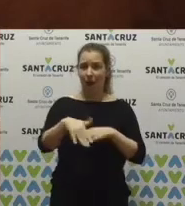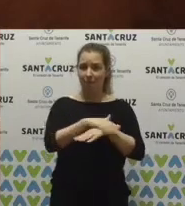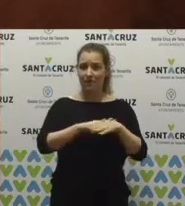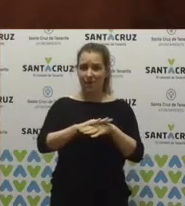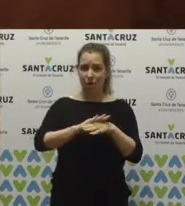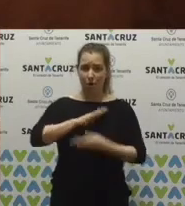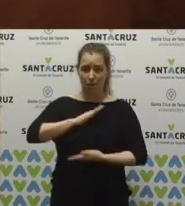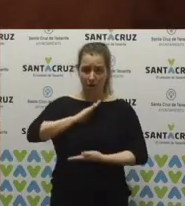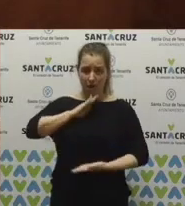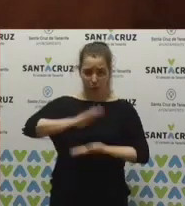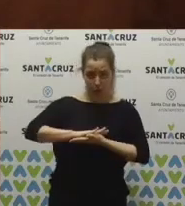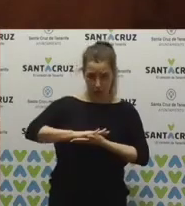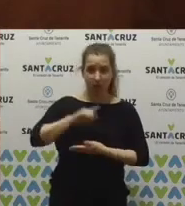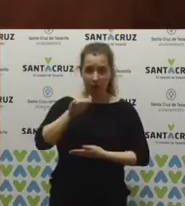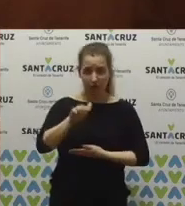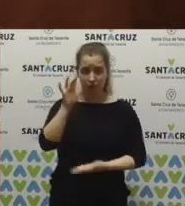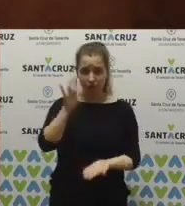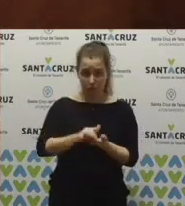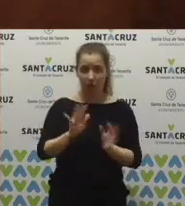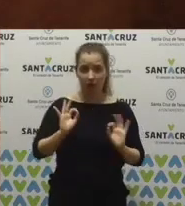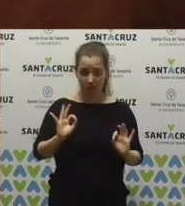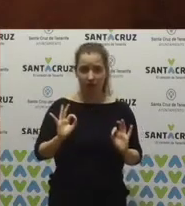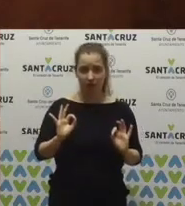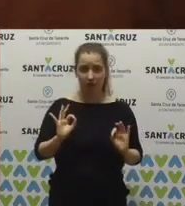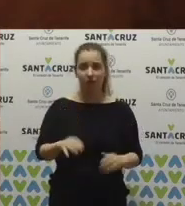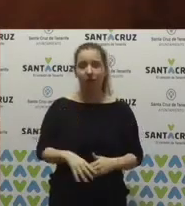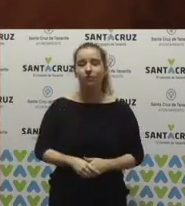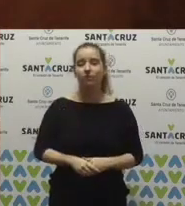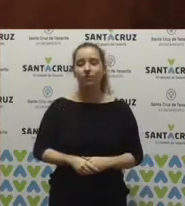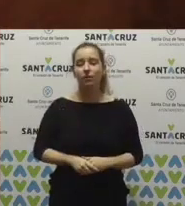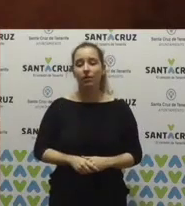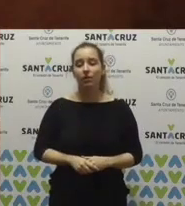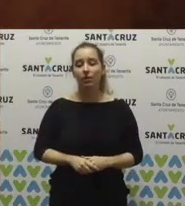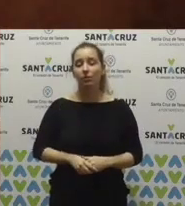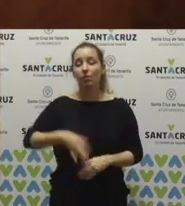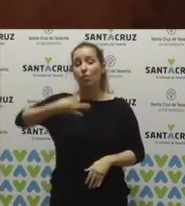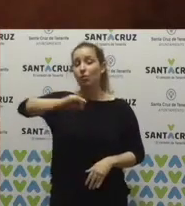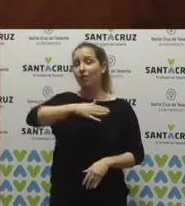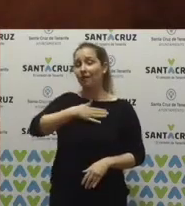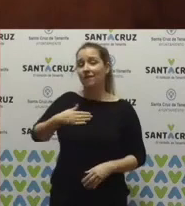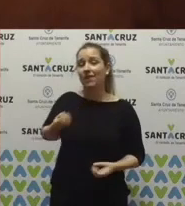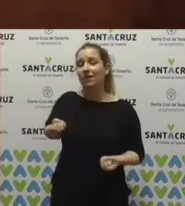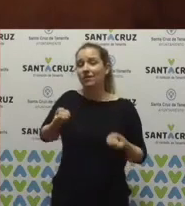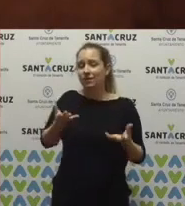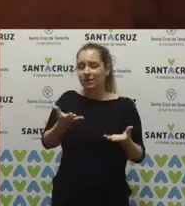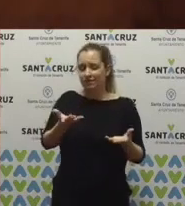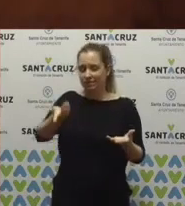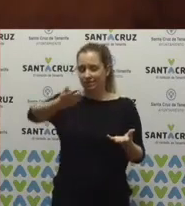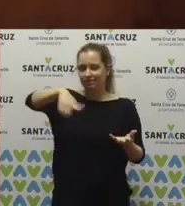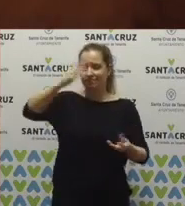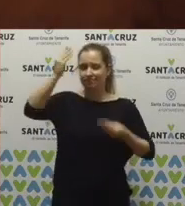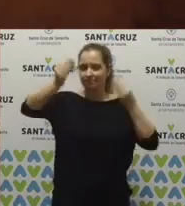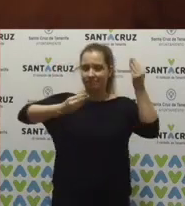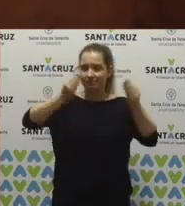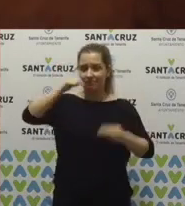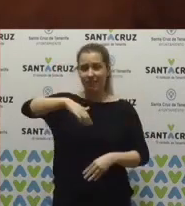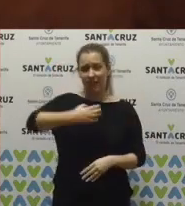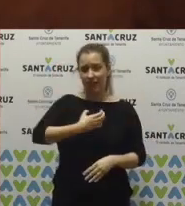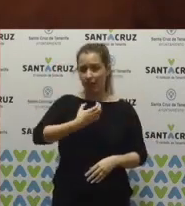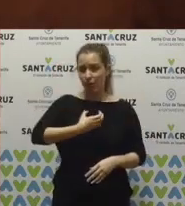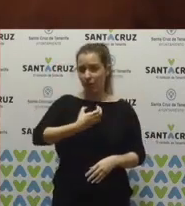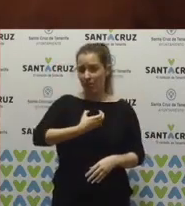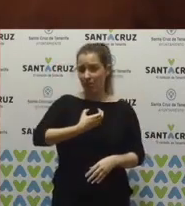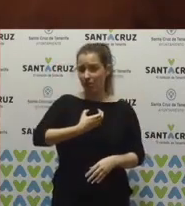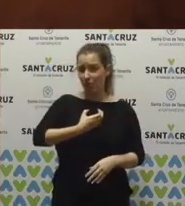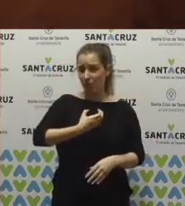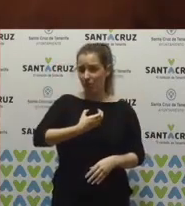e vamos a ver yo únicamente quiero hacer la advertencia si este ayuntamiento no puede incurrir en ningún